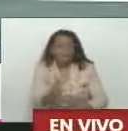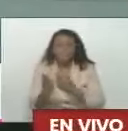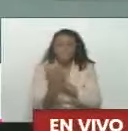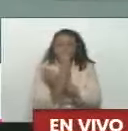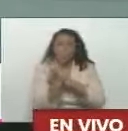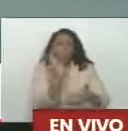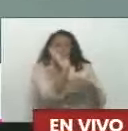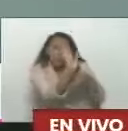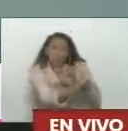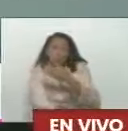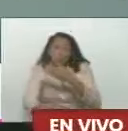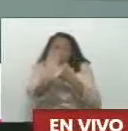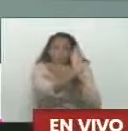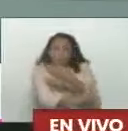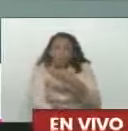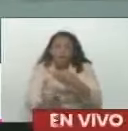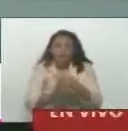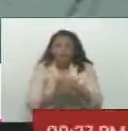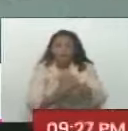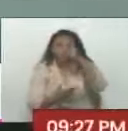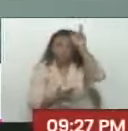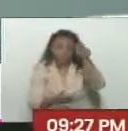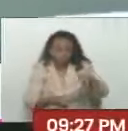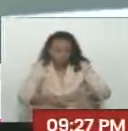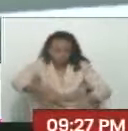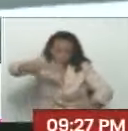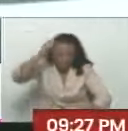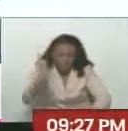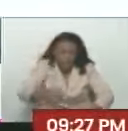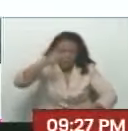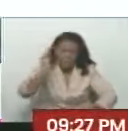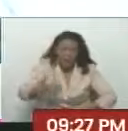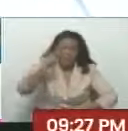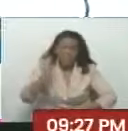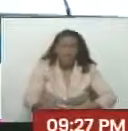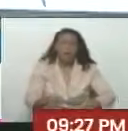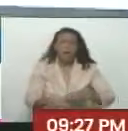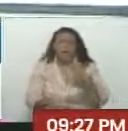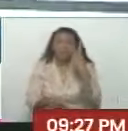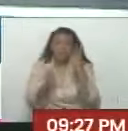mar. Eche 3 golpes en el piso.